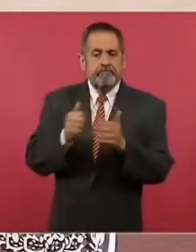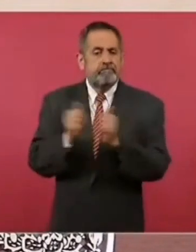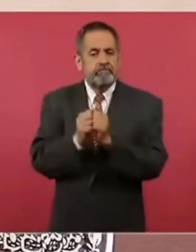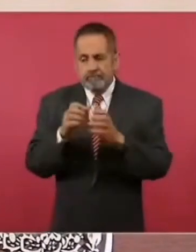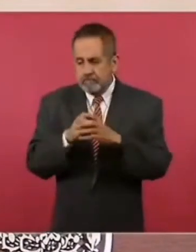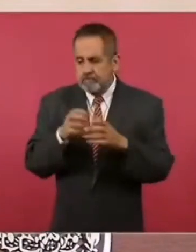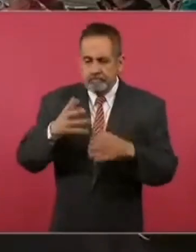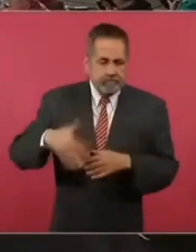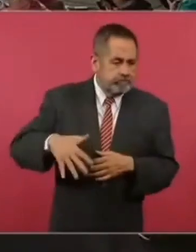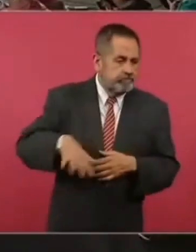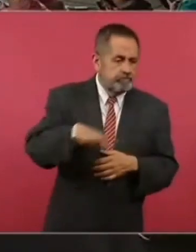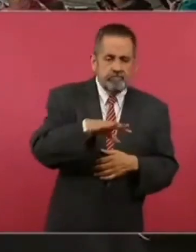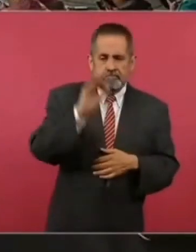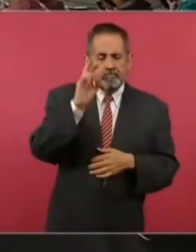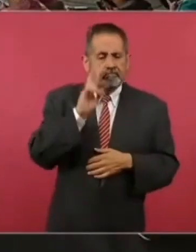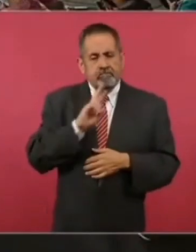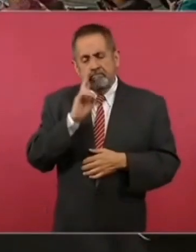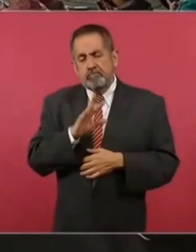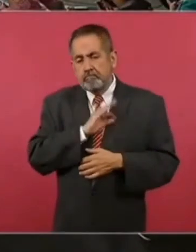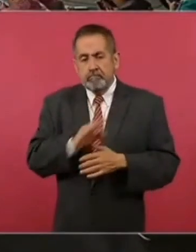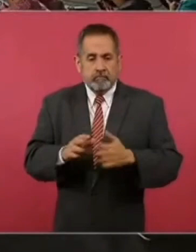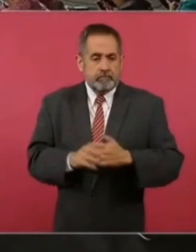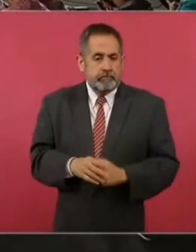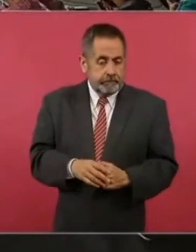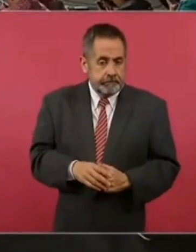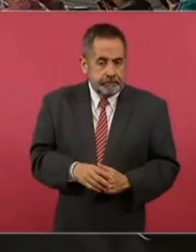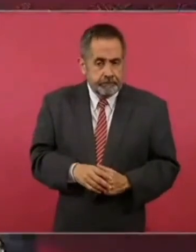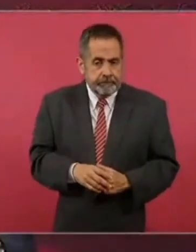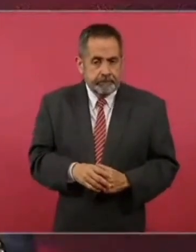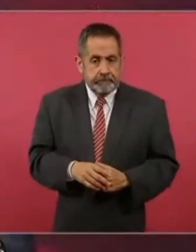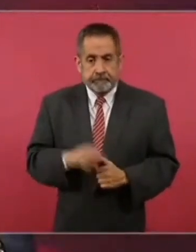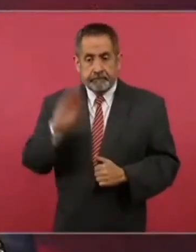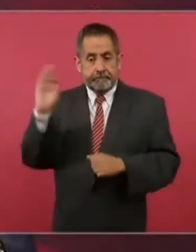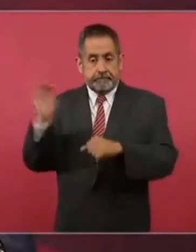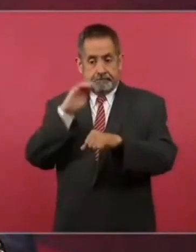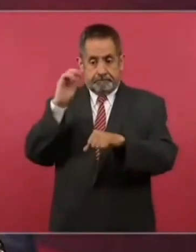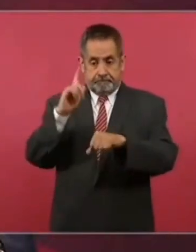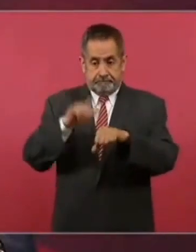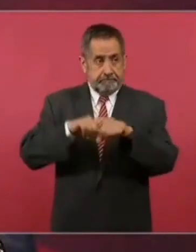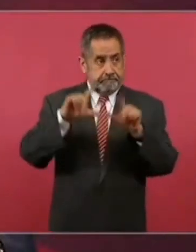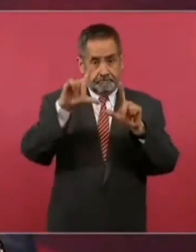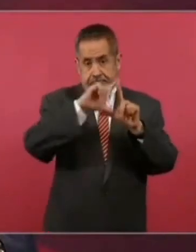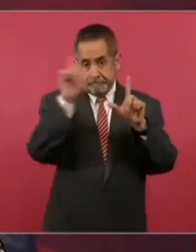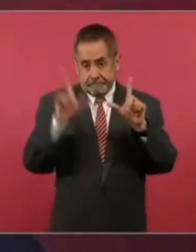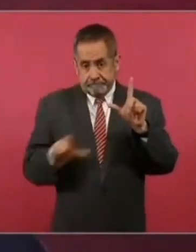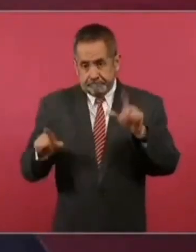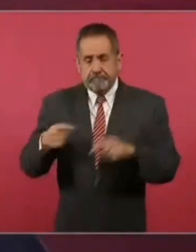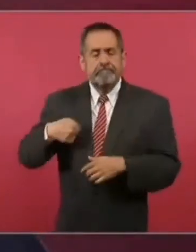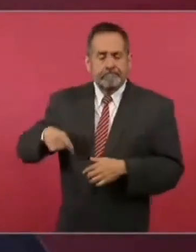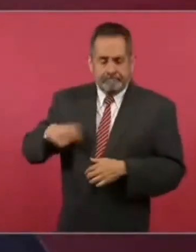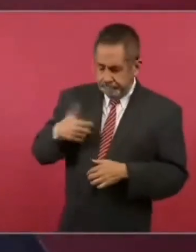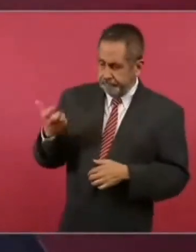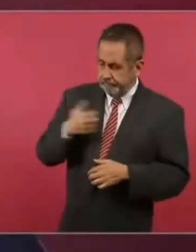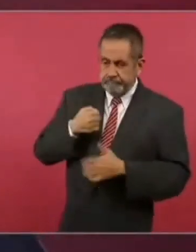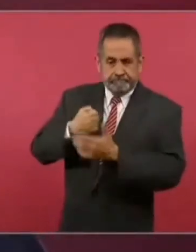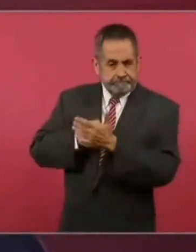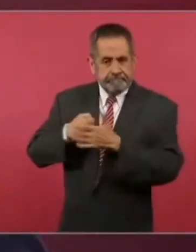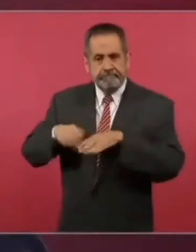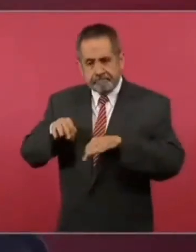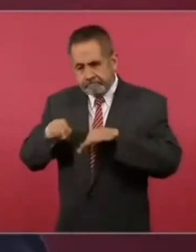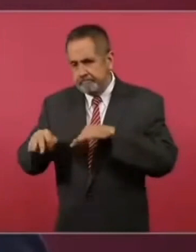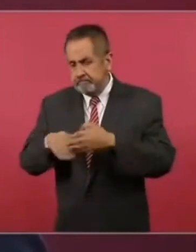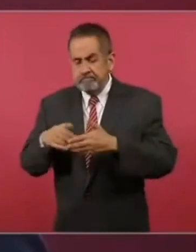la búsqueda de desaparecidos a nivel Federal estamos haciendo un trabajo